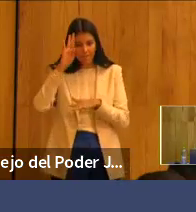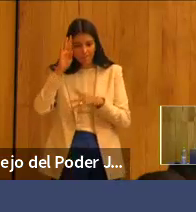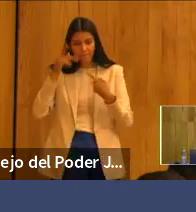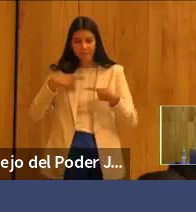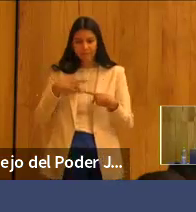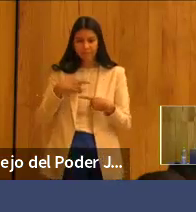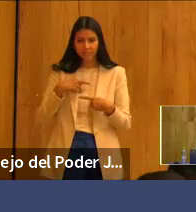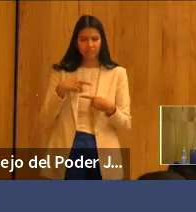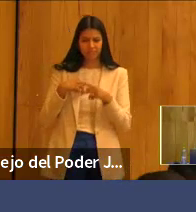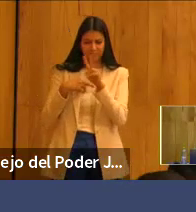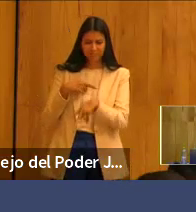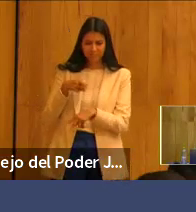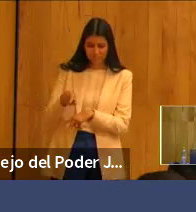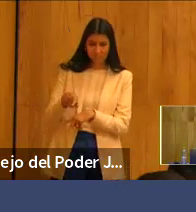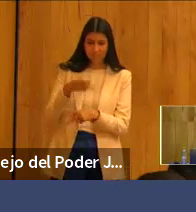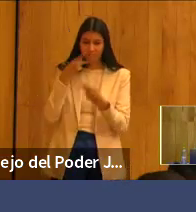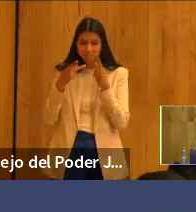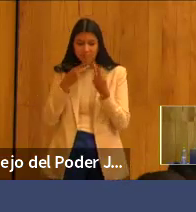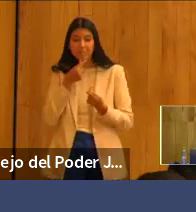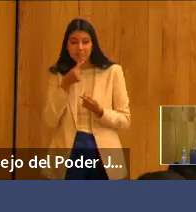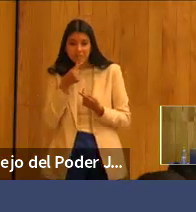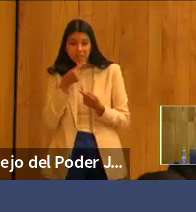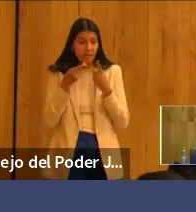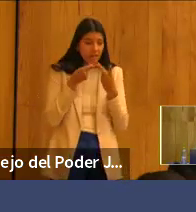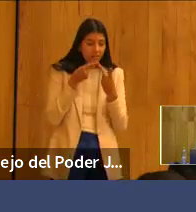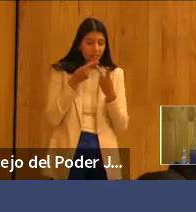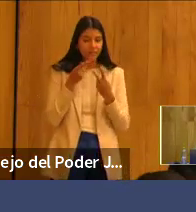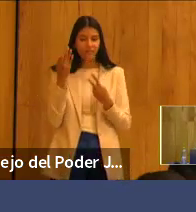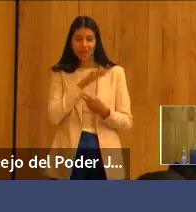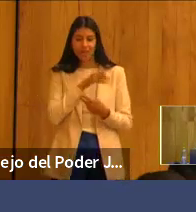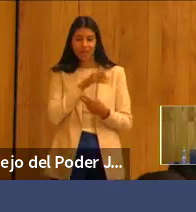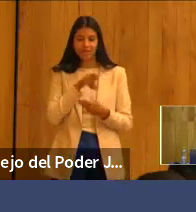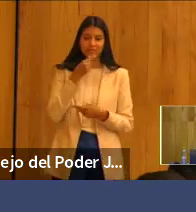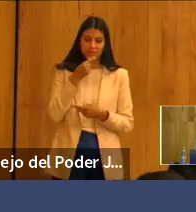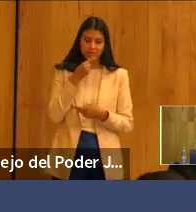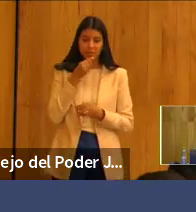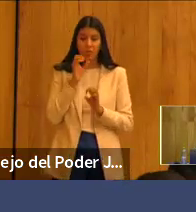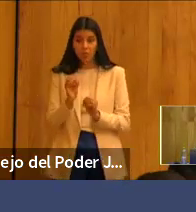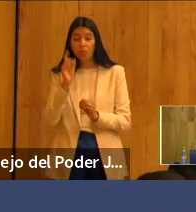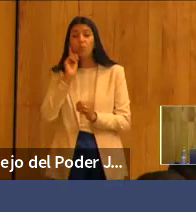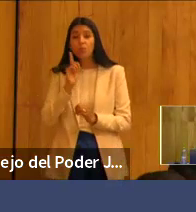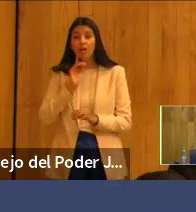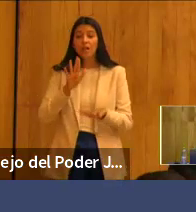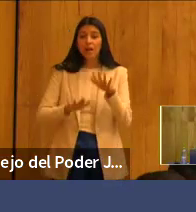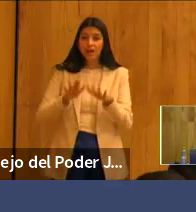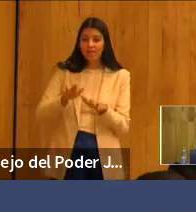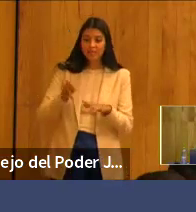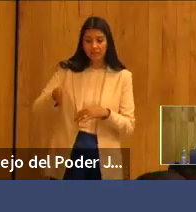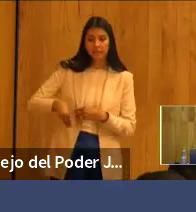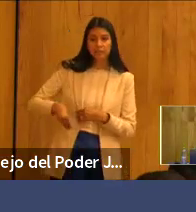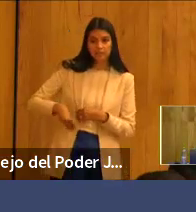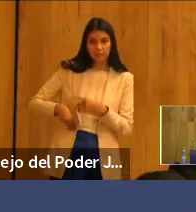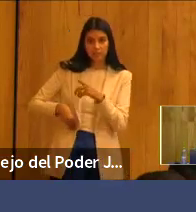y las niñas o las mujeres acusan a las personas por venganza. Esa